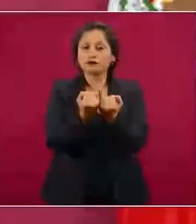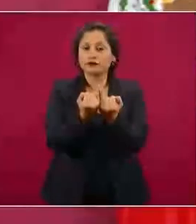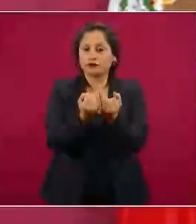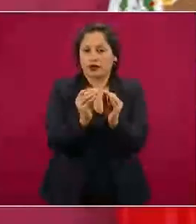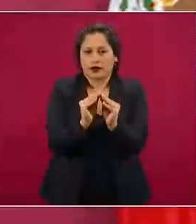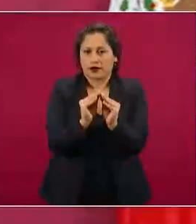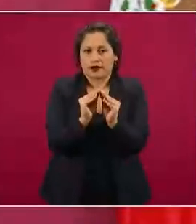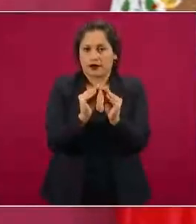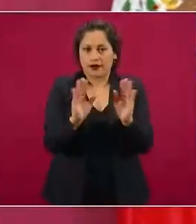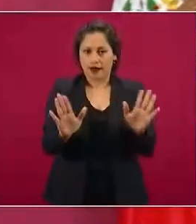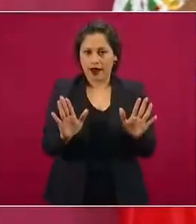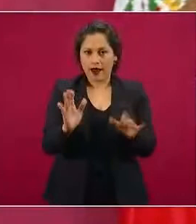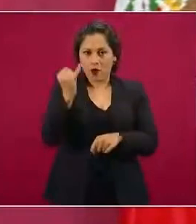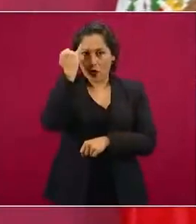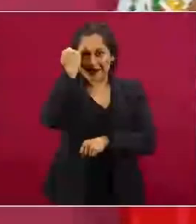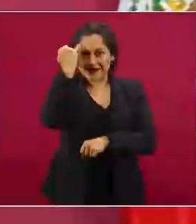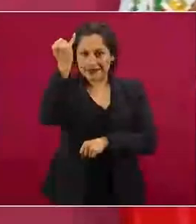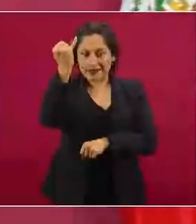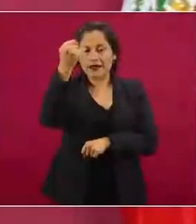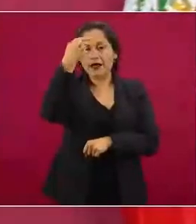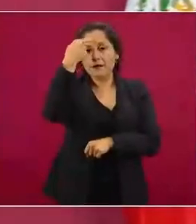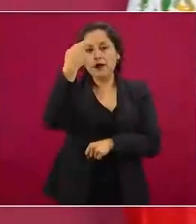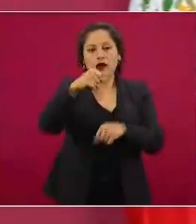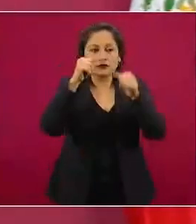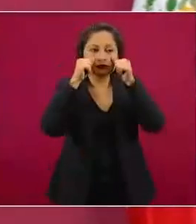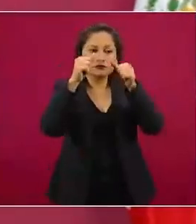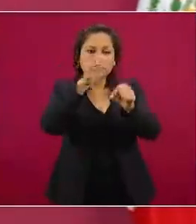general, no porque